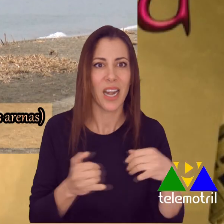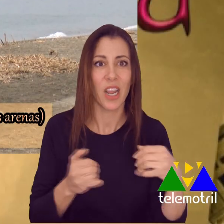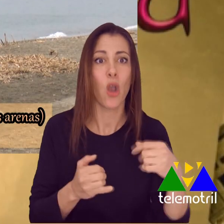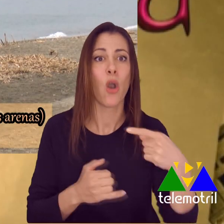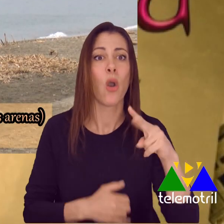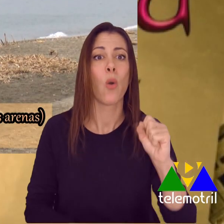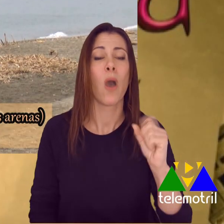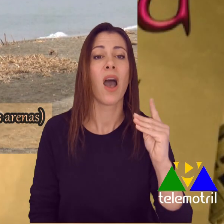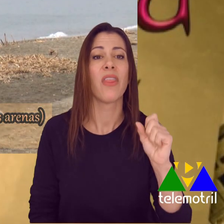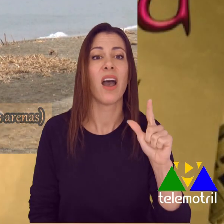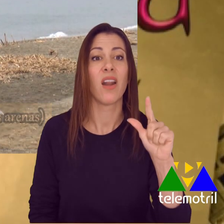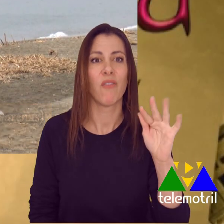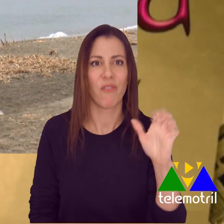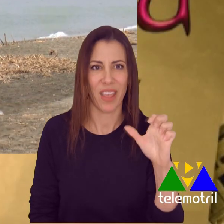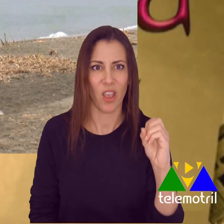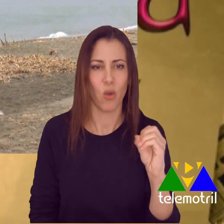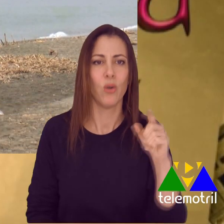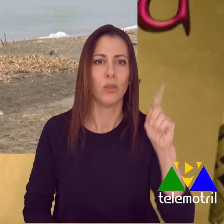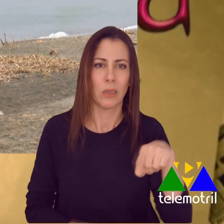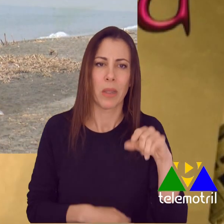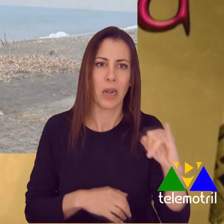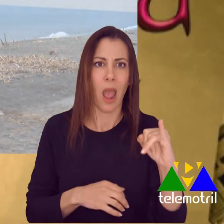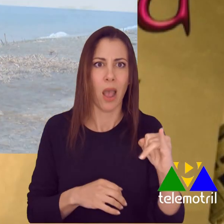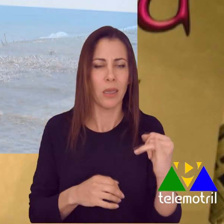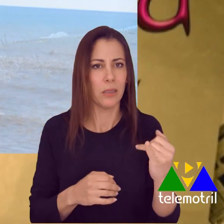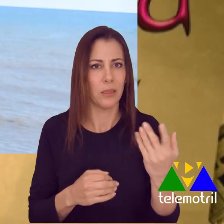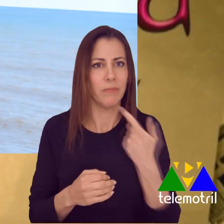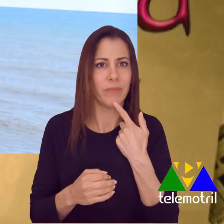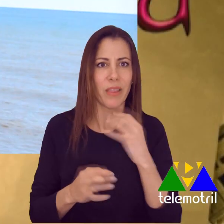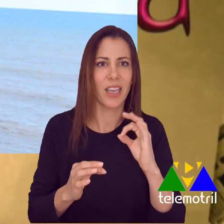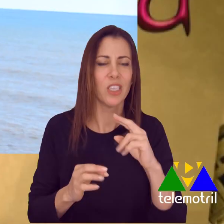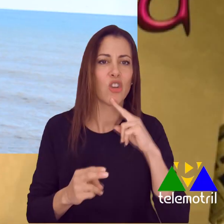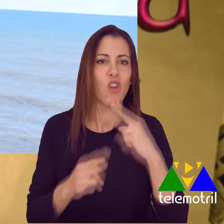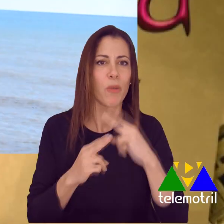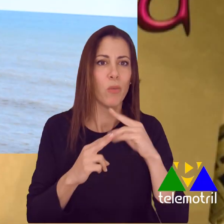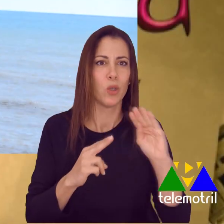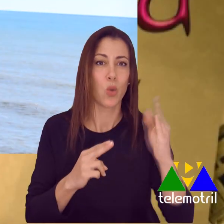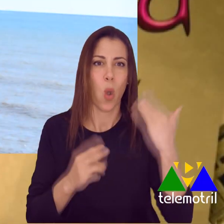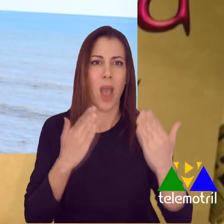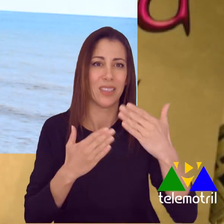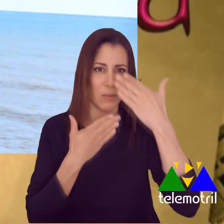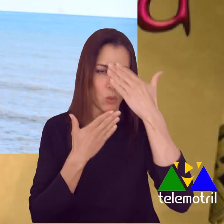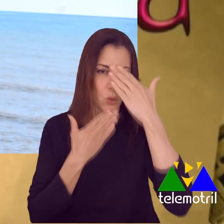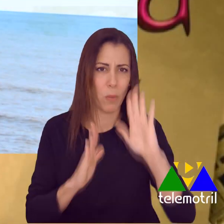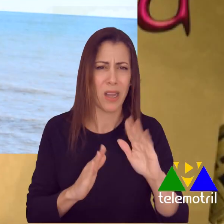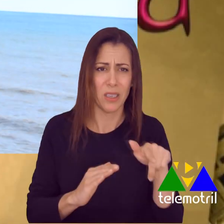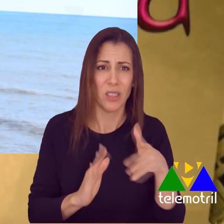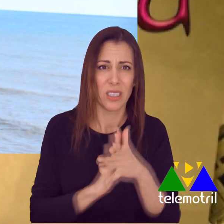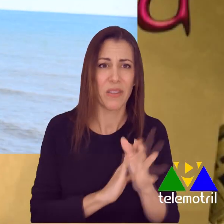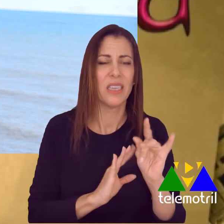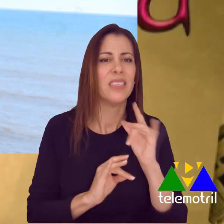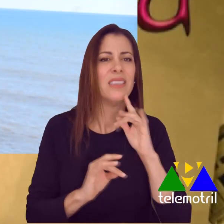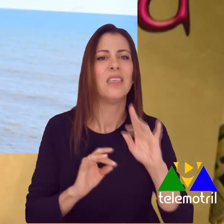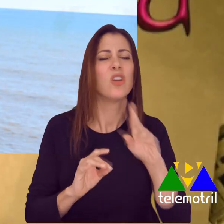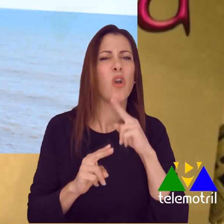Guadalfeo. Todavía no ha quedado mucha toponimia musulmana, Trafarramal, tras las arenas, ¿no? Eso significa, ¿no? Tras